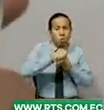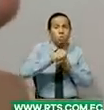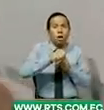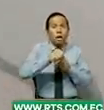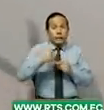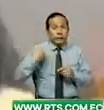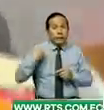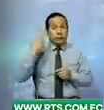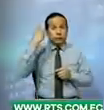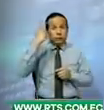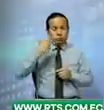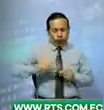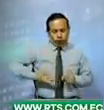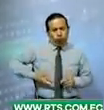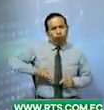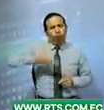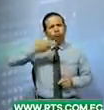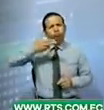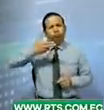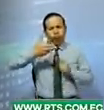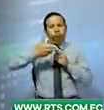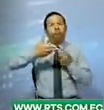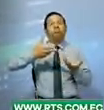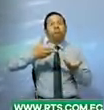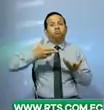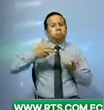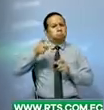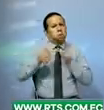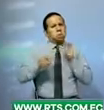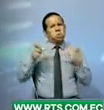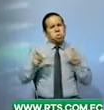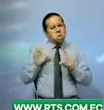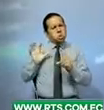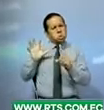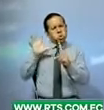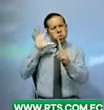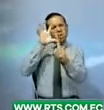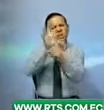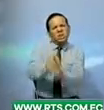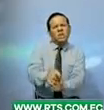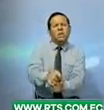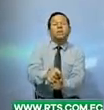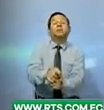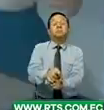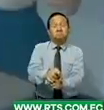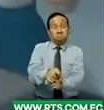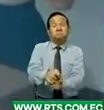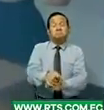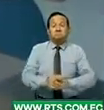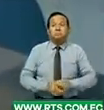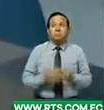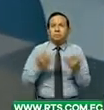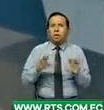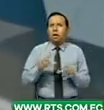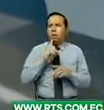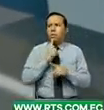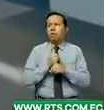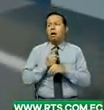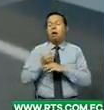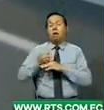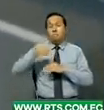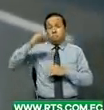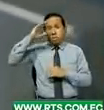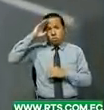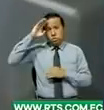un arma de fuego, la misma que no le sirvió de nada, pues fue neutralizado en cuestión de segundos. Según lo que expresan autoridades de